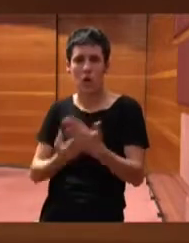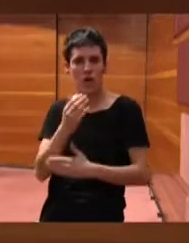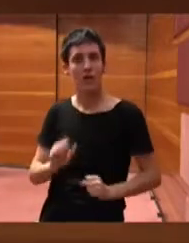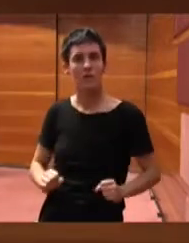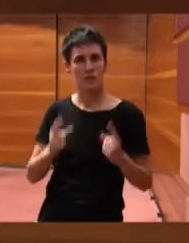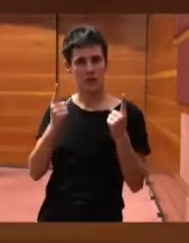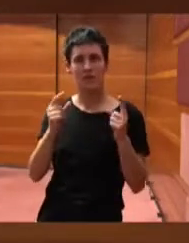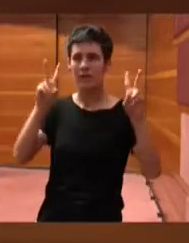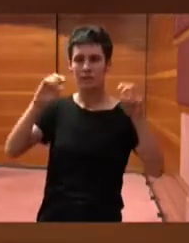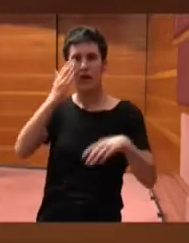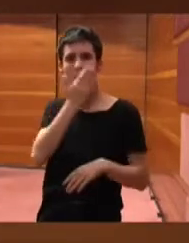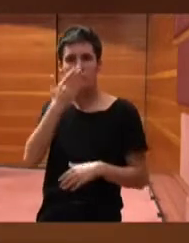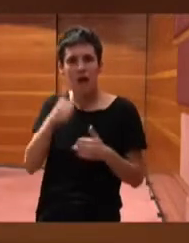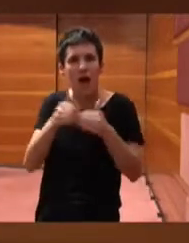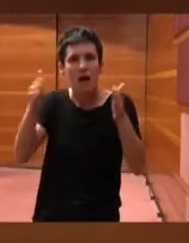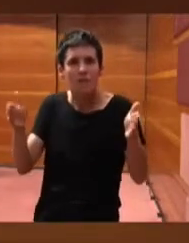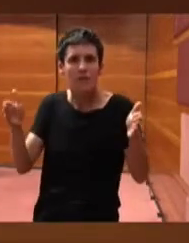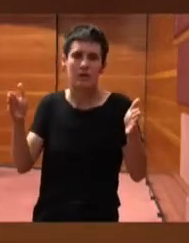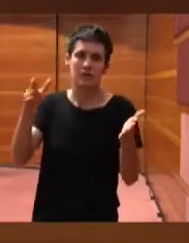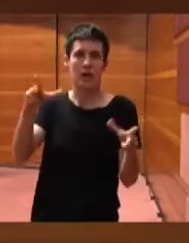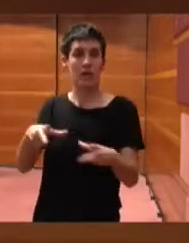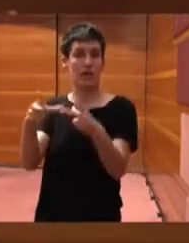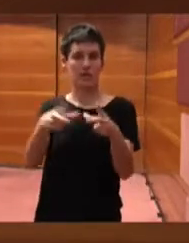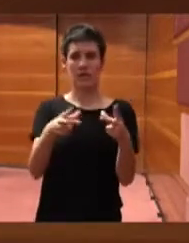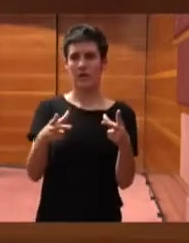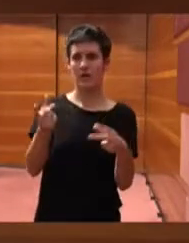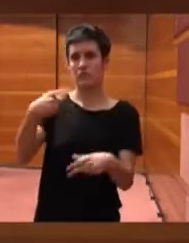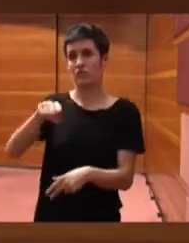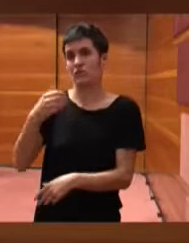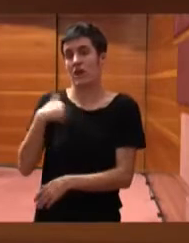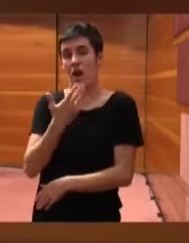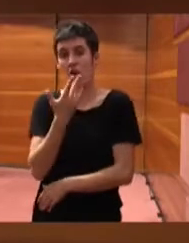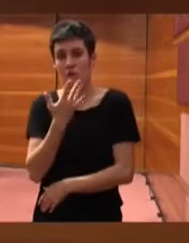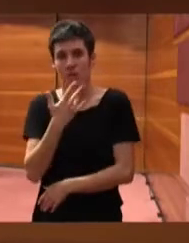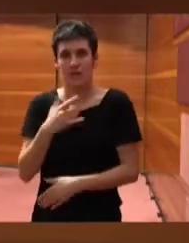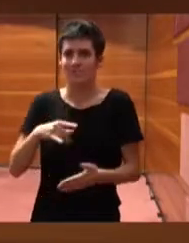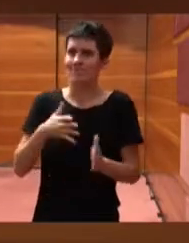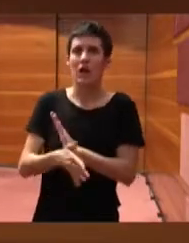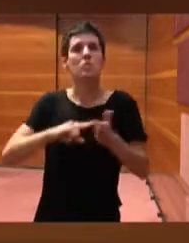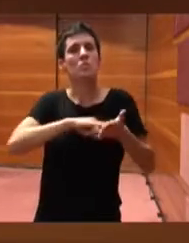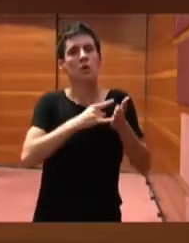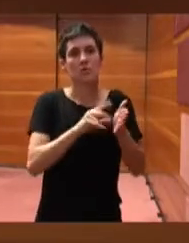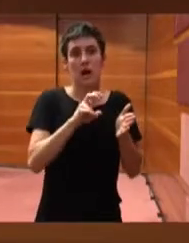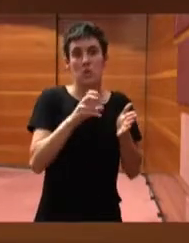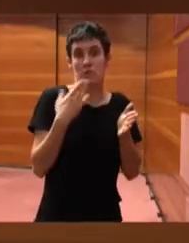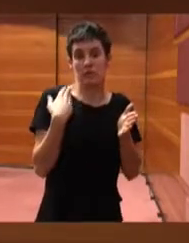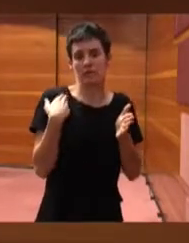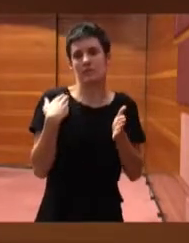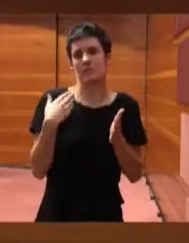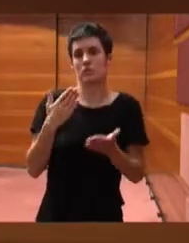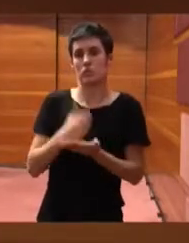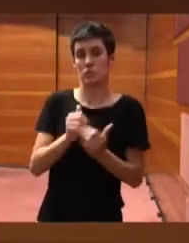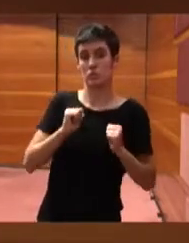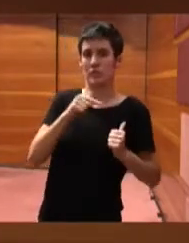de la Escuela Abierta de la Ciudadanía, que como conocen o como conocéis, es un programa nuevo que pusimos en marcha al inicio del